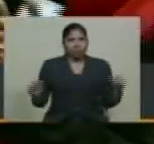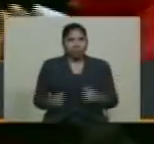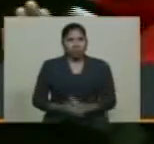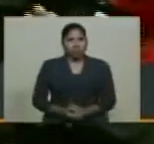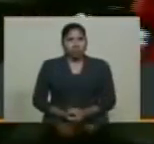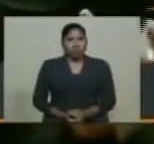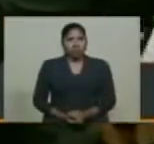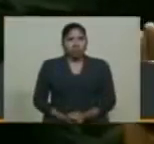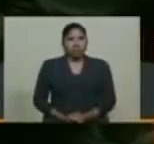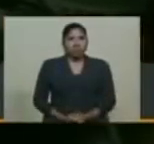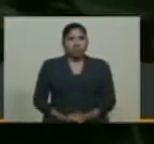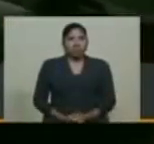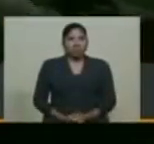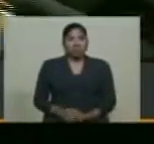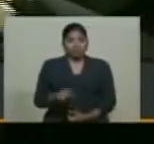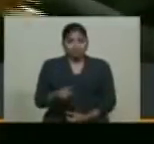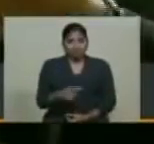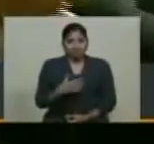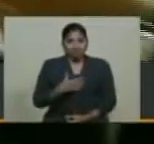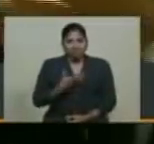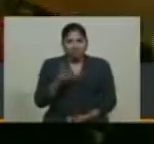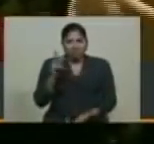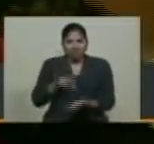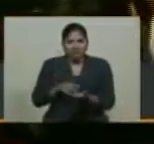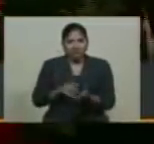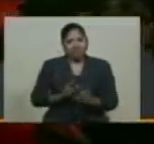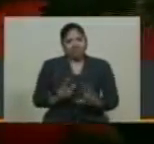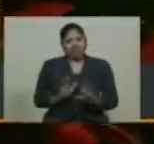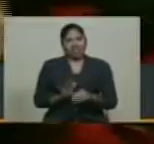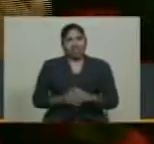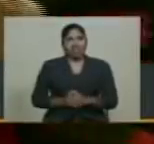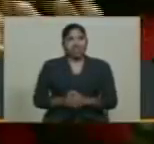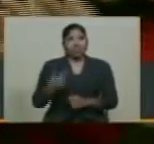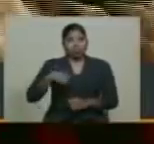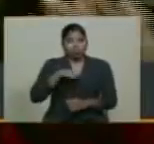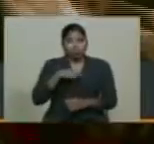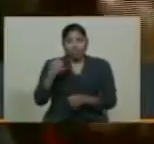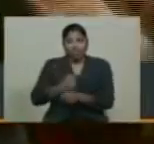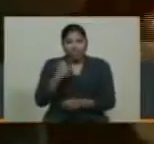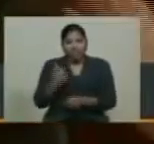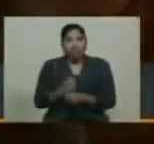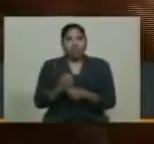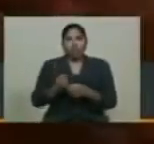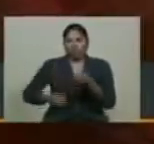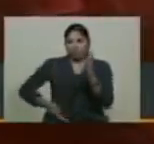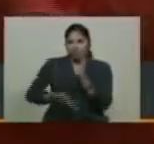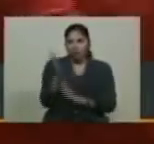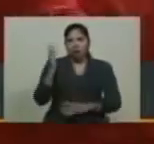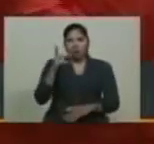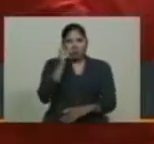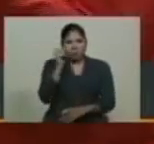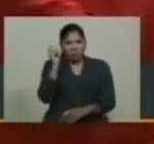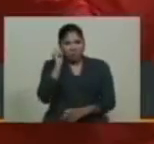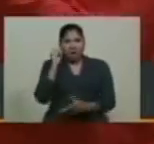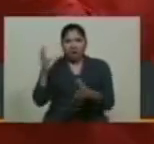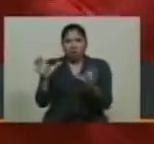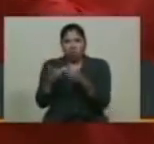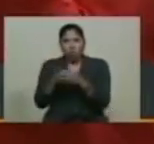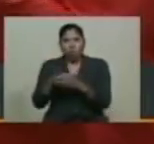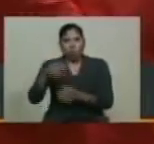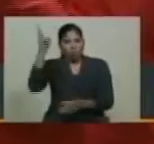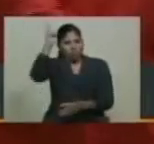un pie para ofender a nuestro pueblo. Saldrán nuestros trabajadores, nuestras trabajadoras, nuestros hermanos indígenas,